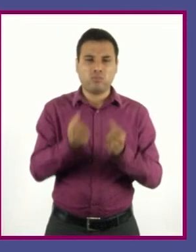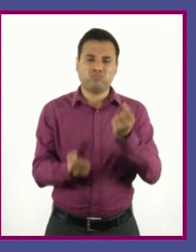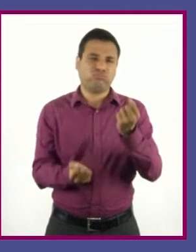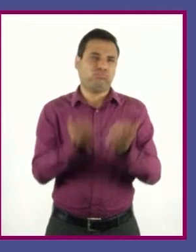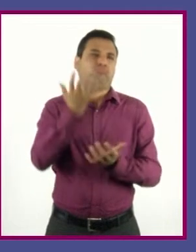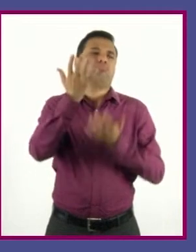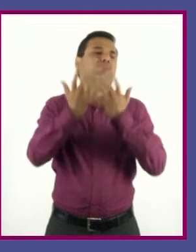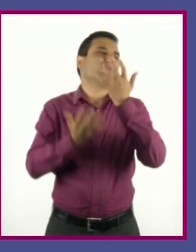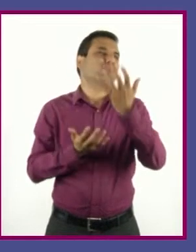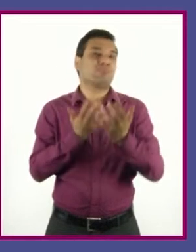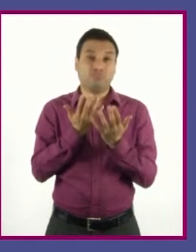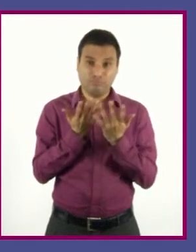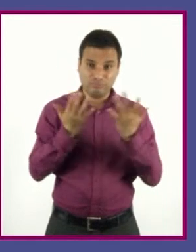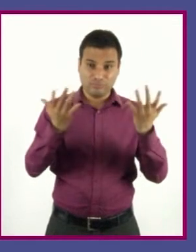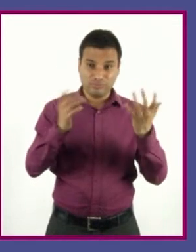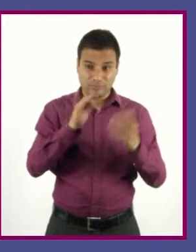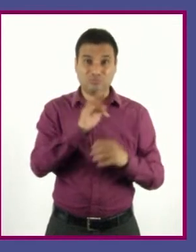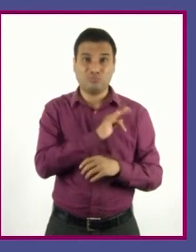raro, pero eso pasa.